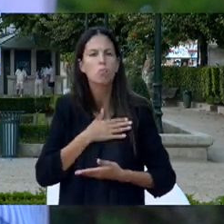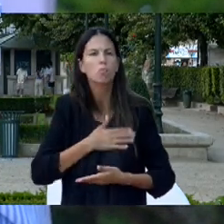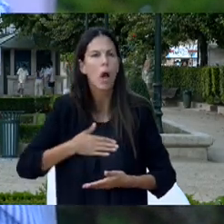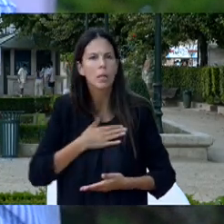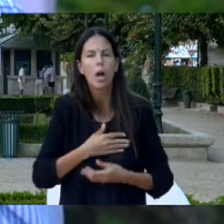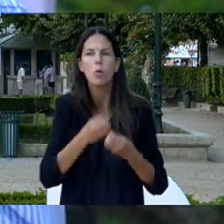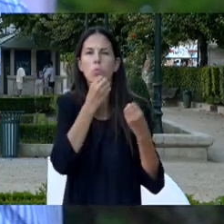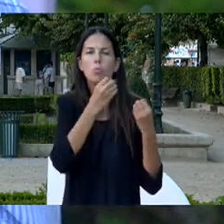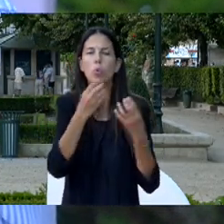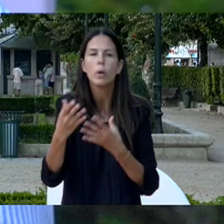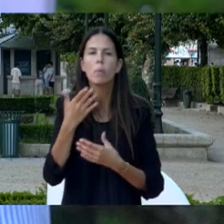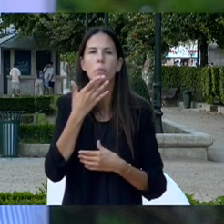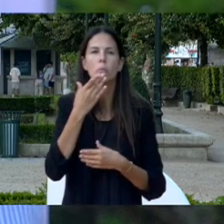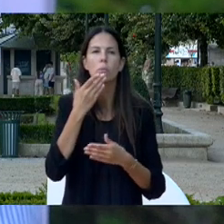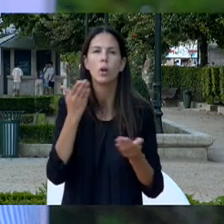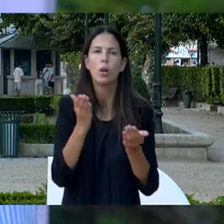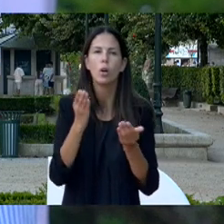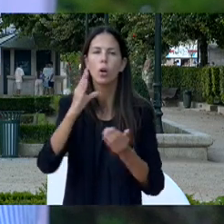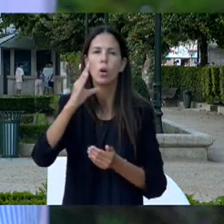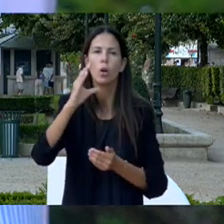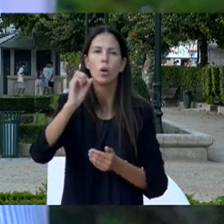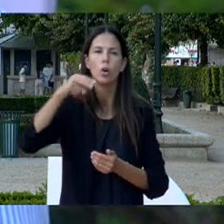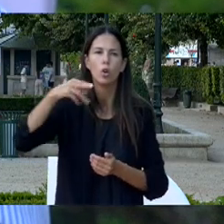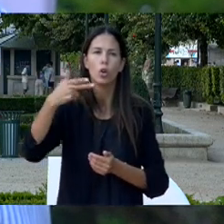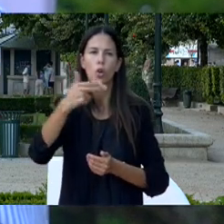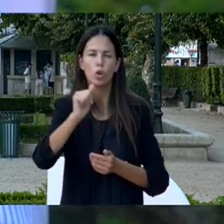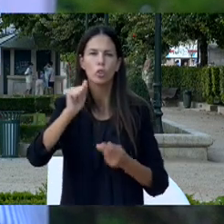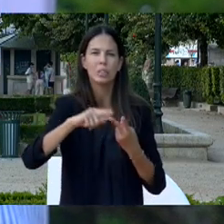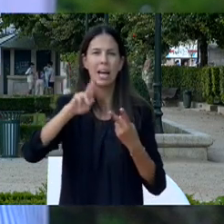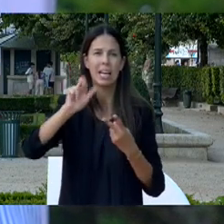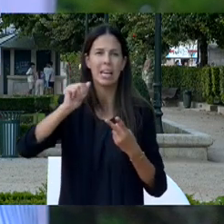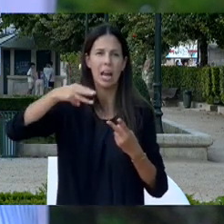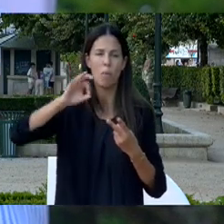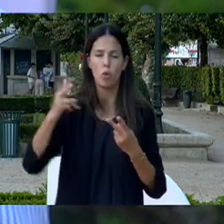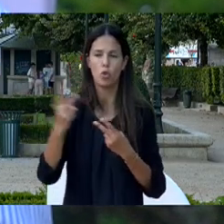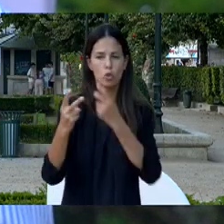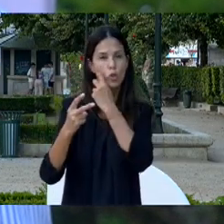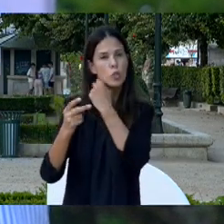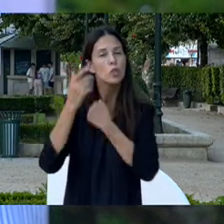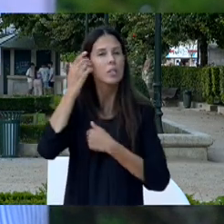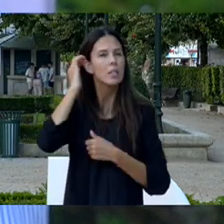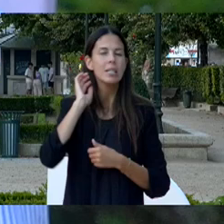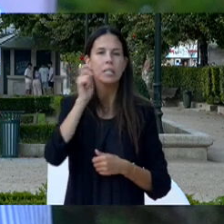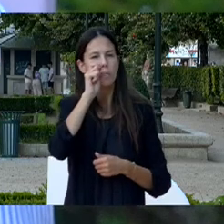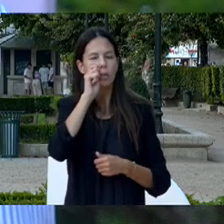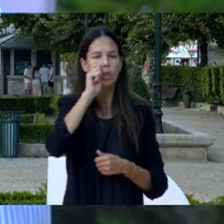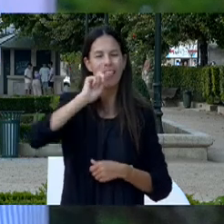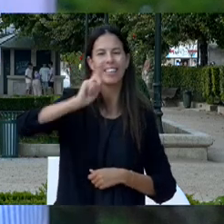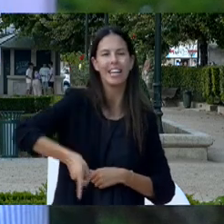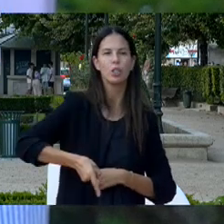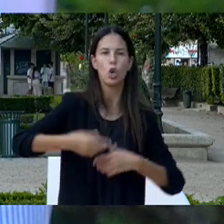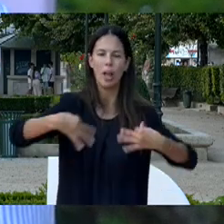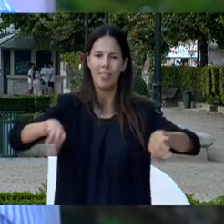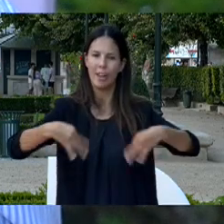son Concha Concepción Ramón e Macedo, seu home, que eran inspector, directora da Normal, profesora